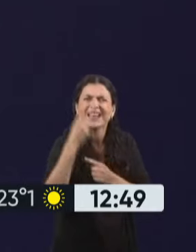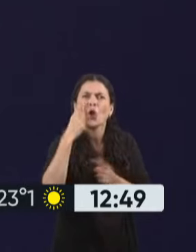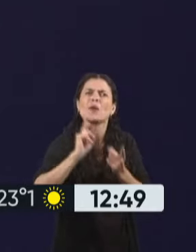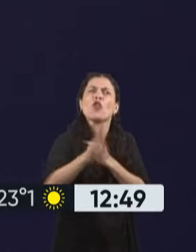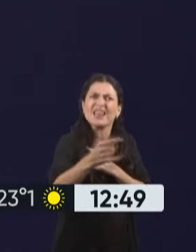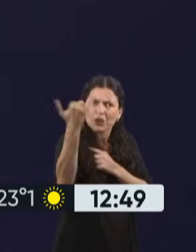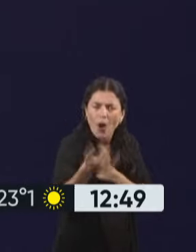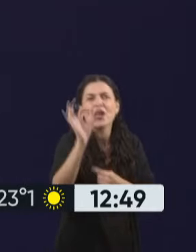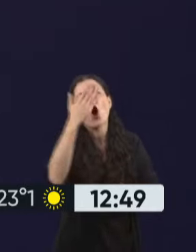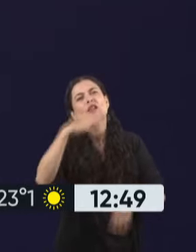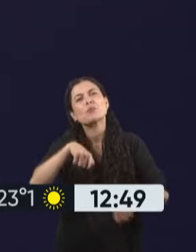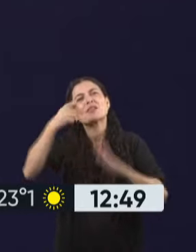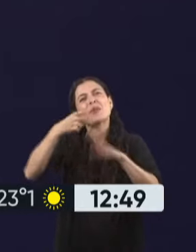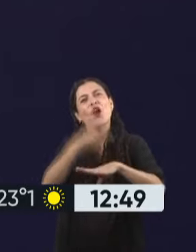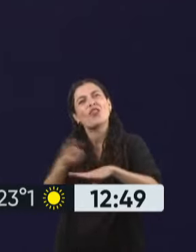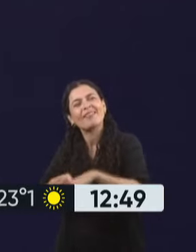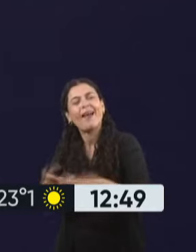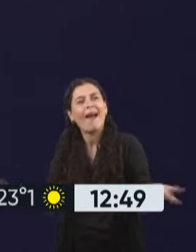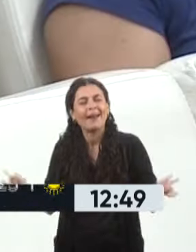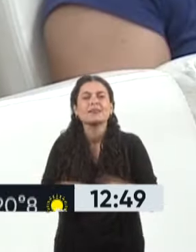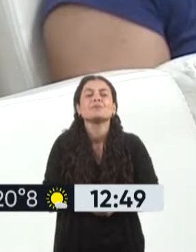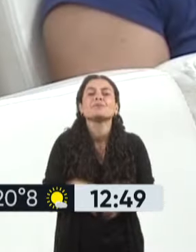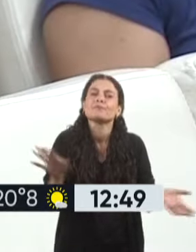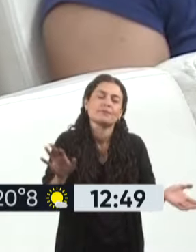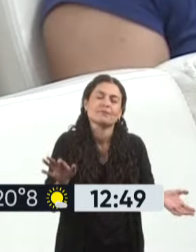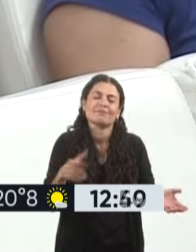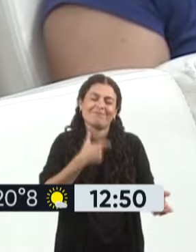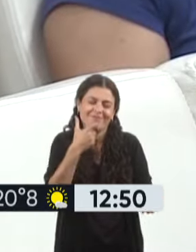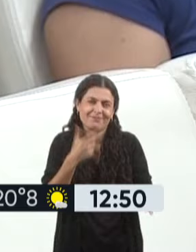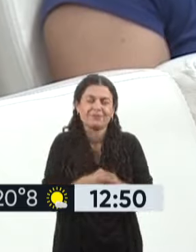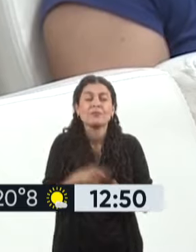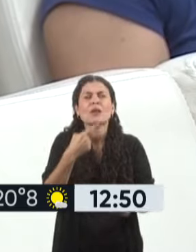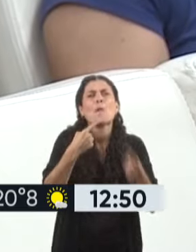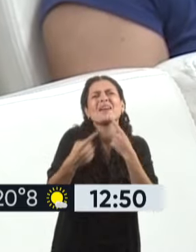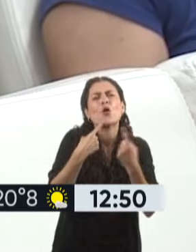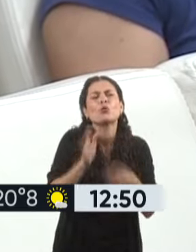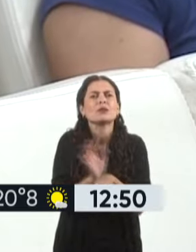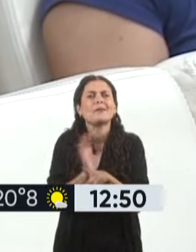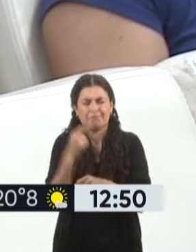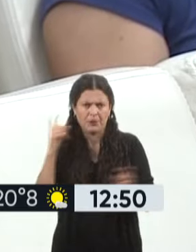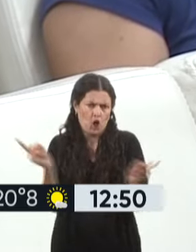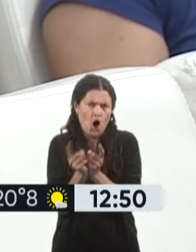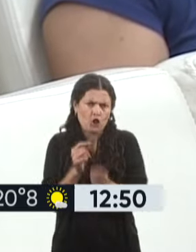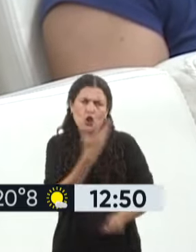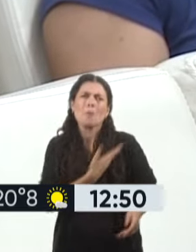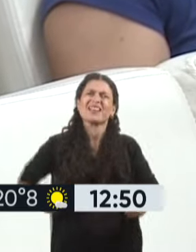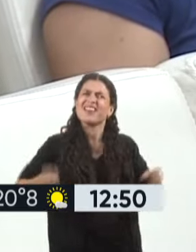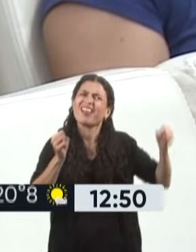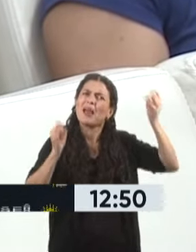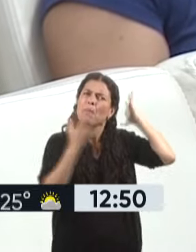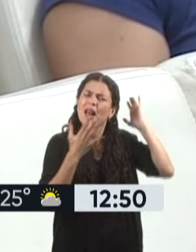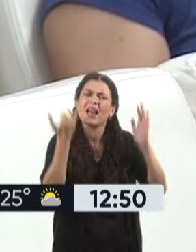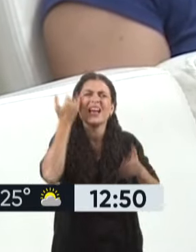Estás picarón. ¿Cuál es la pregunta? La pregunta, sí, voy a las preguntas. El presidente Milei, cuando no